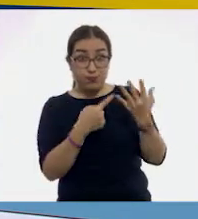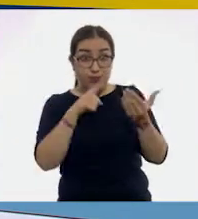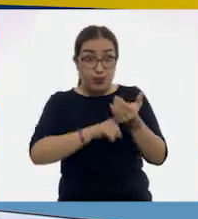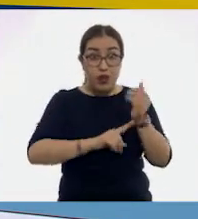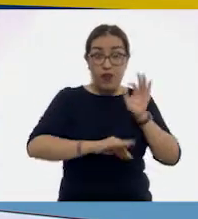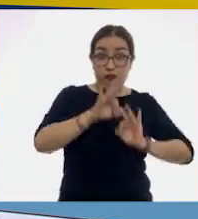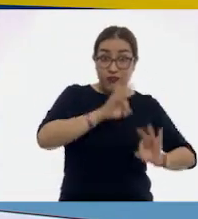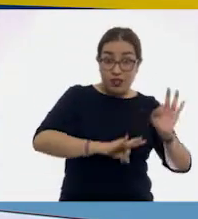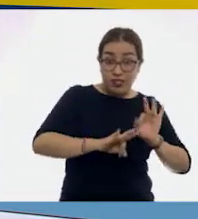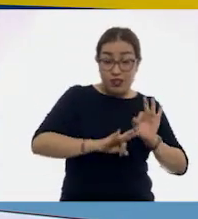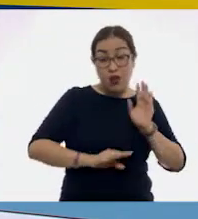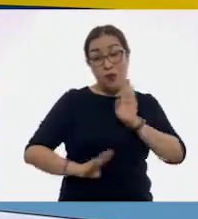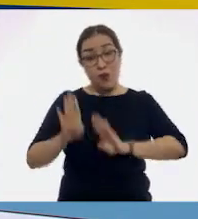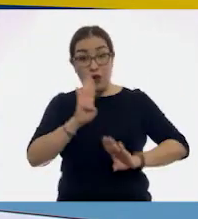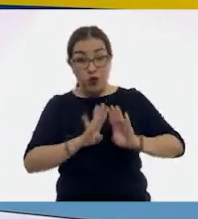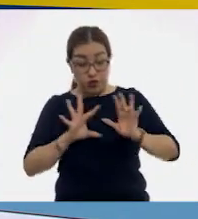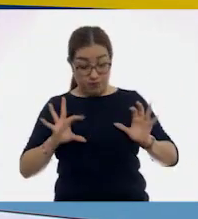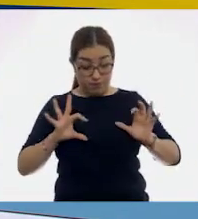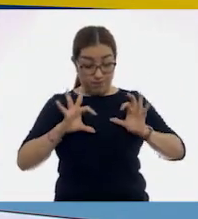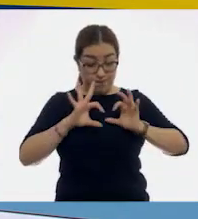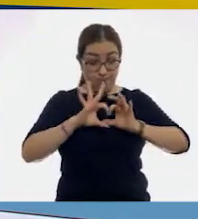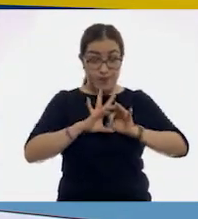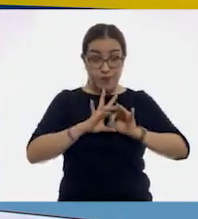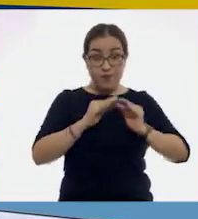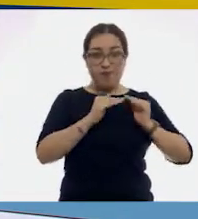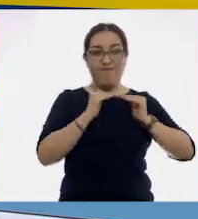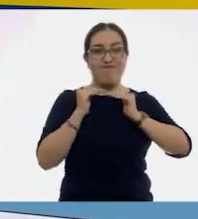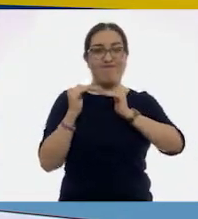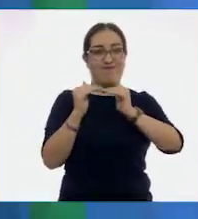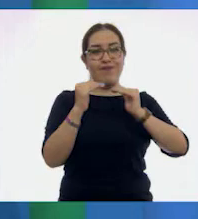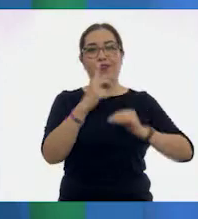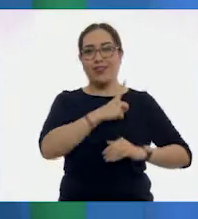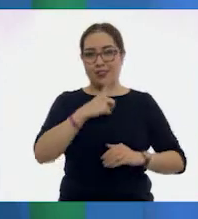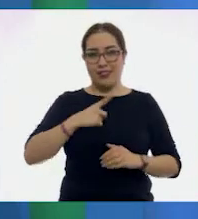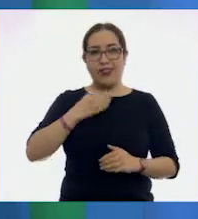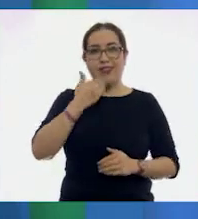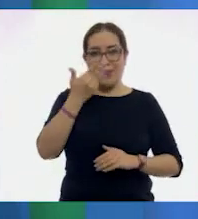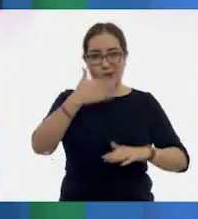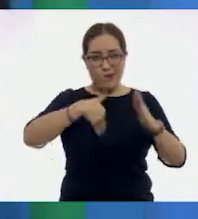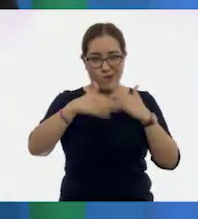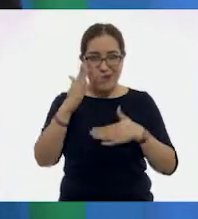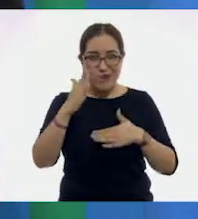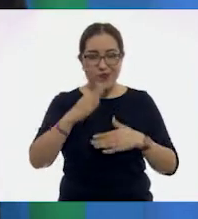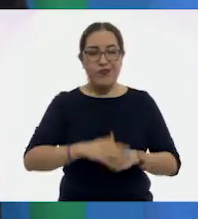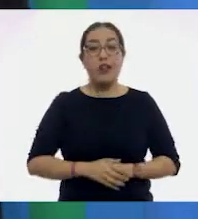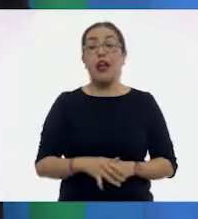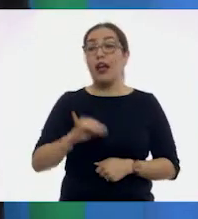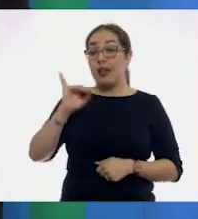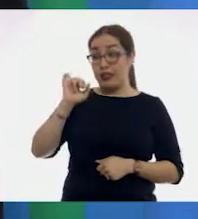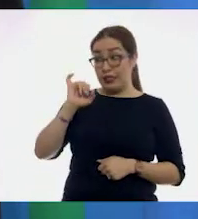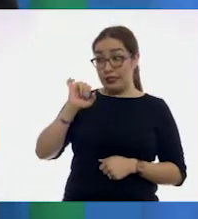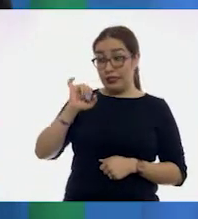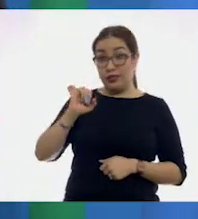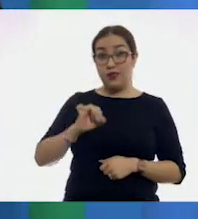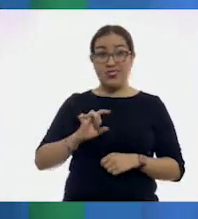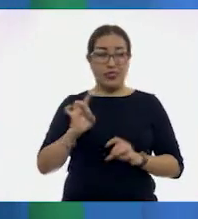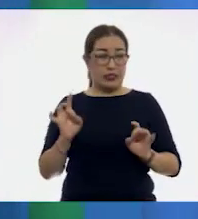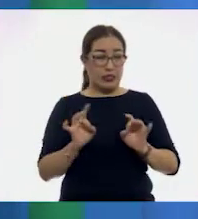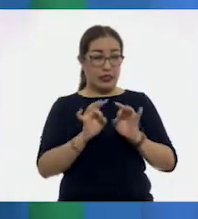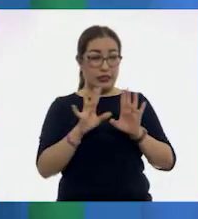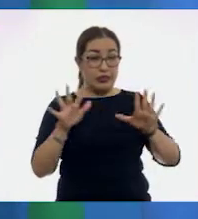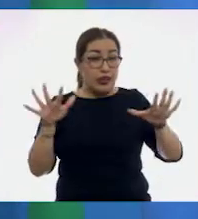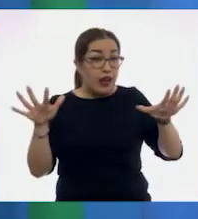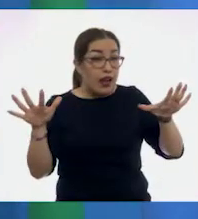físicos y la supervivencia de los biológicos en el ecosistema. ¿Sí? ¿Ok? Cuando hay un gran cambio,